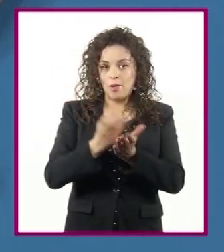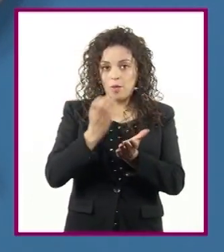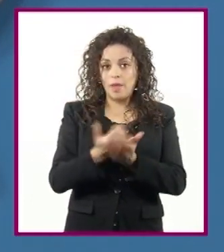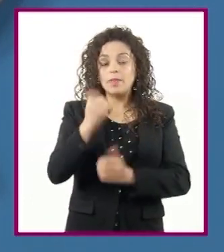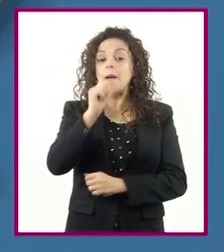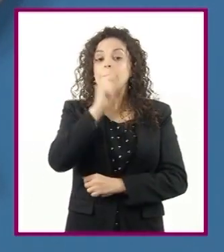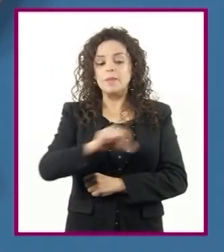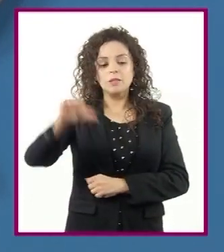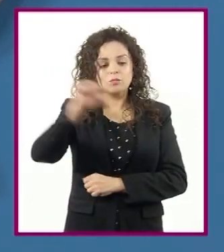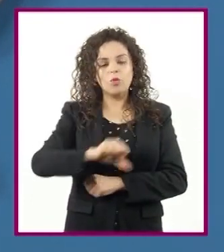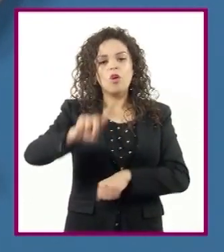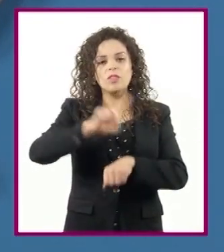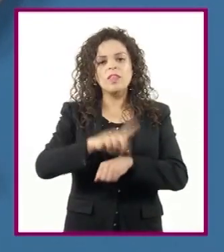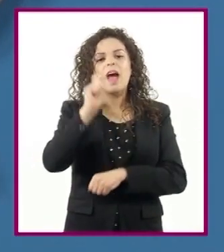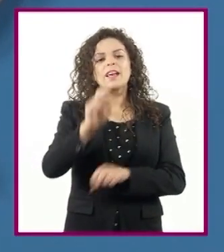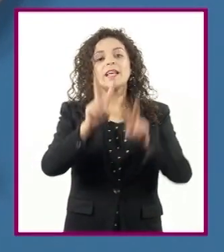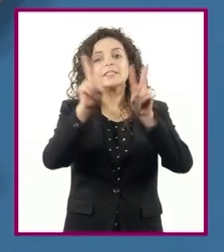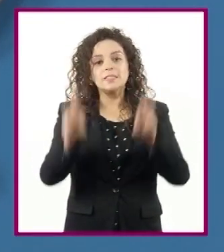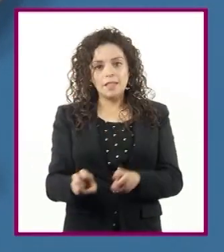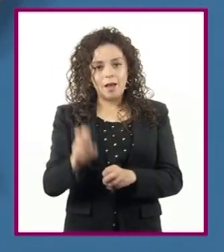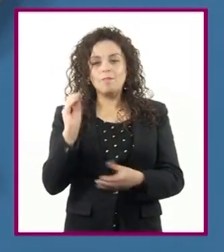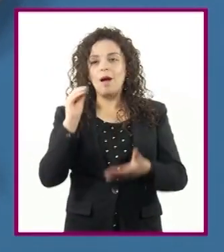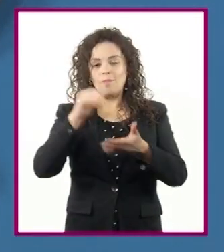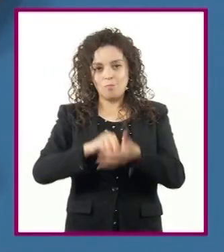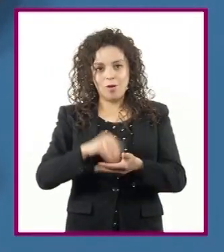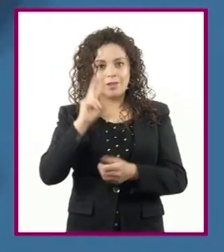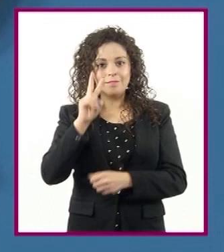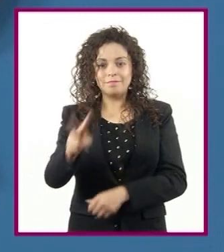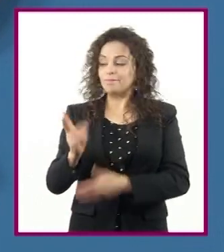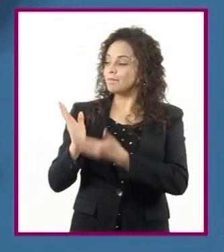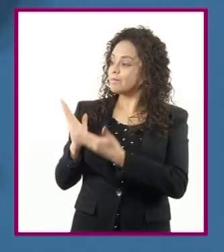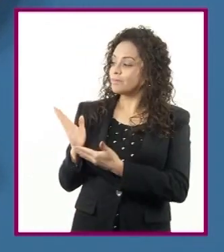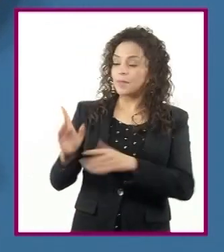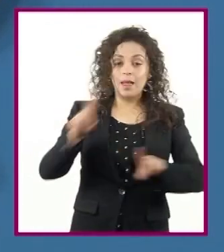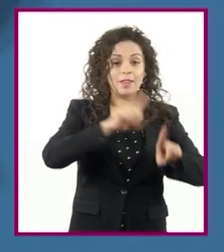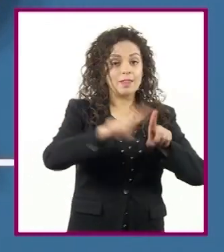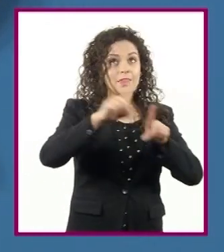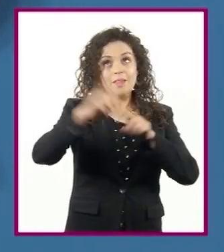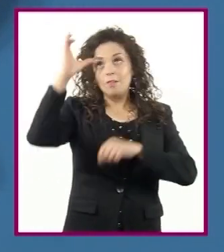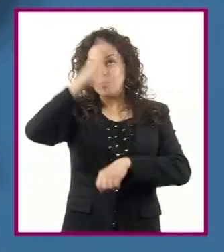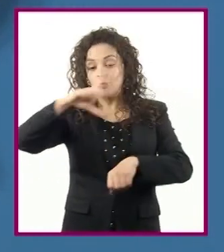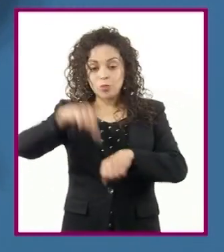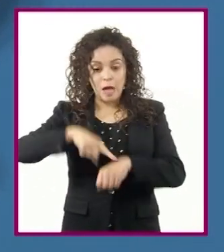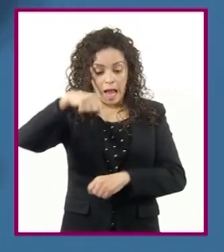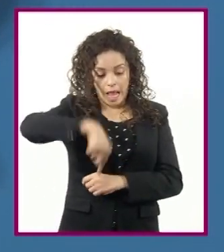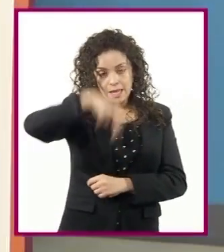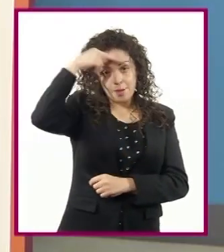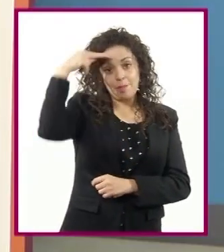tema de esta sesión: la diversidad cultural en México.